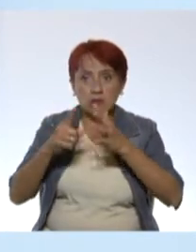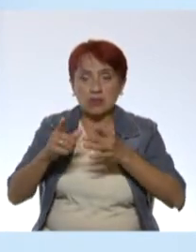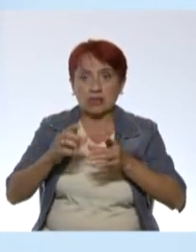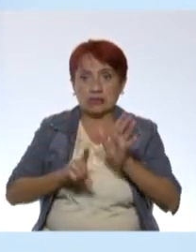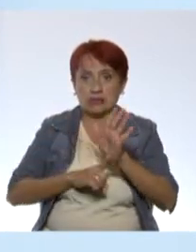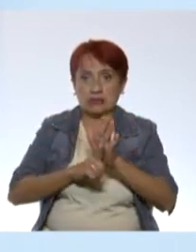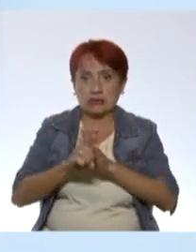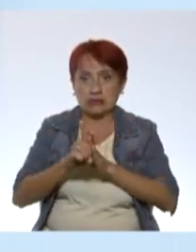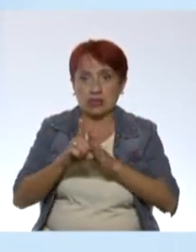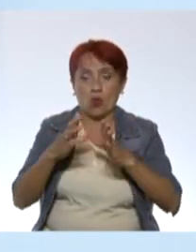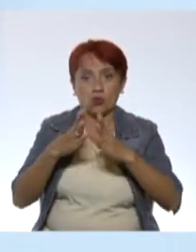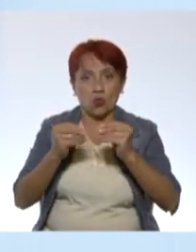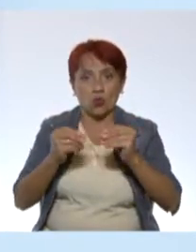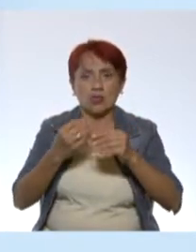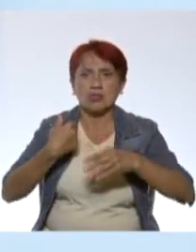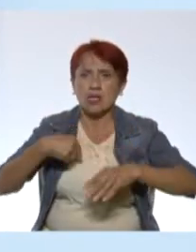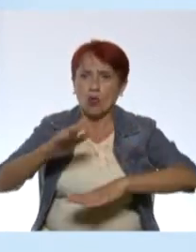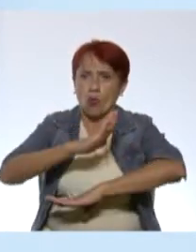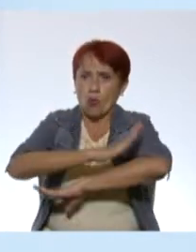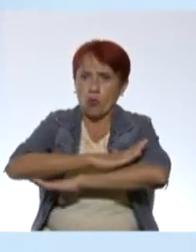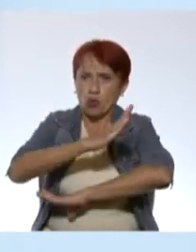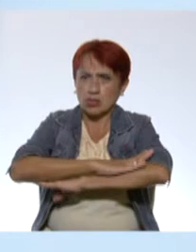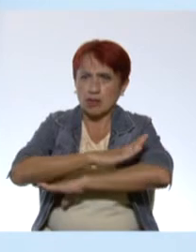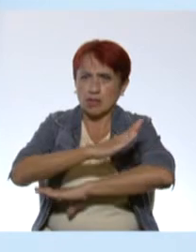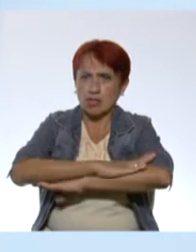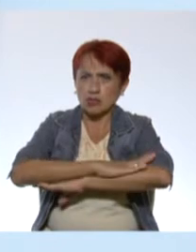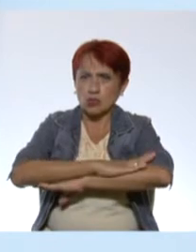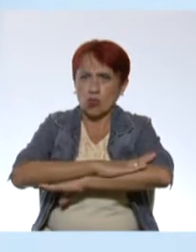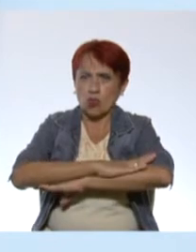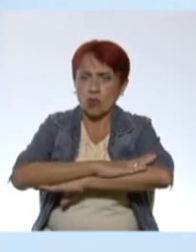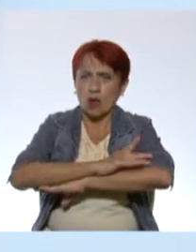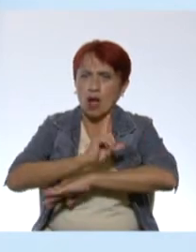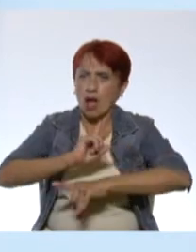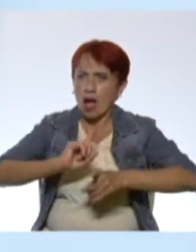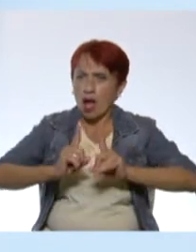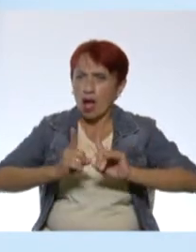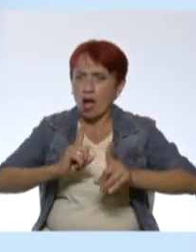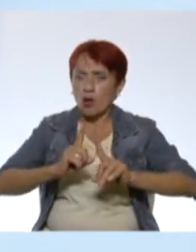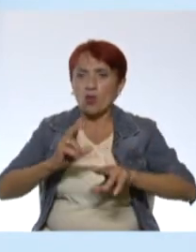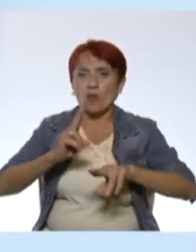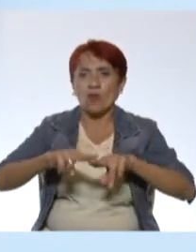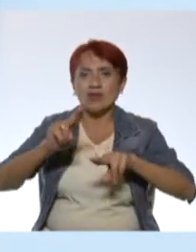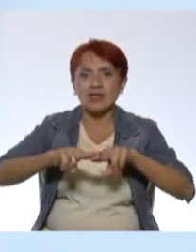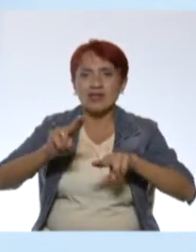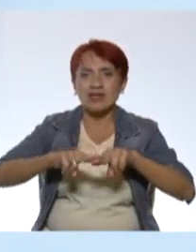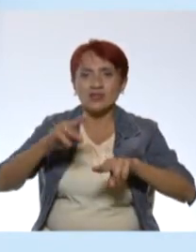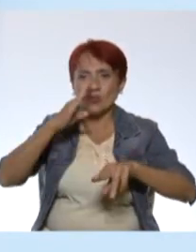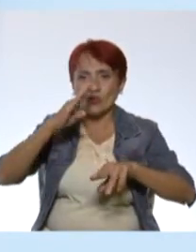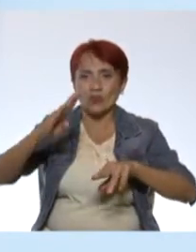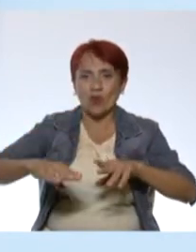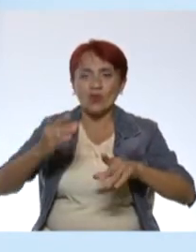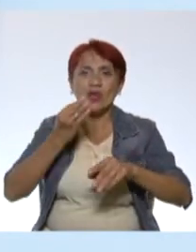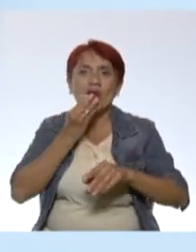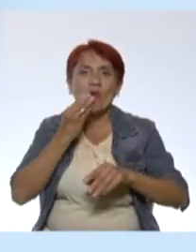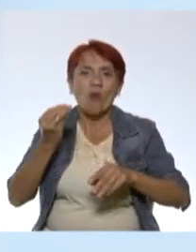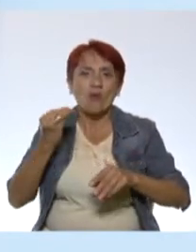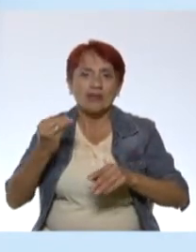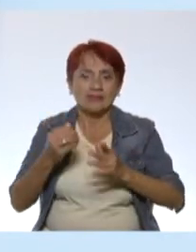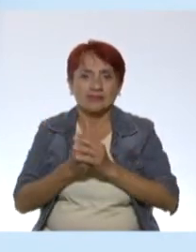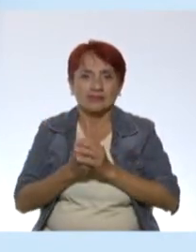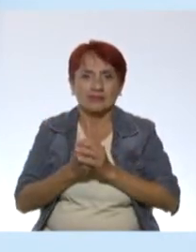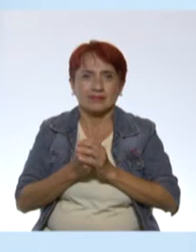pero que tiene un comportamiento, si se quiere, o conductas un poco más infantiles de las esperadas para un